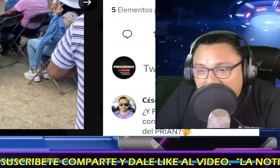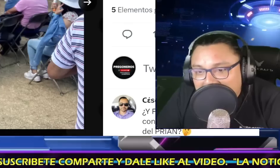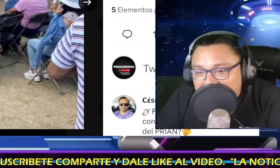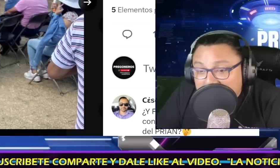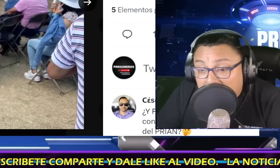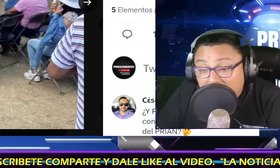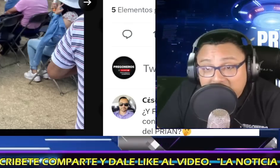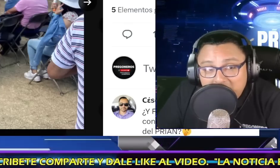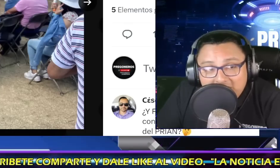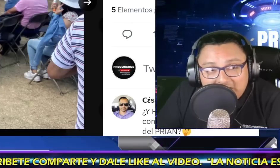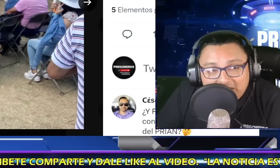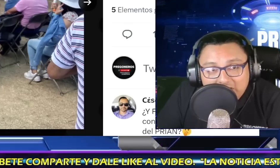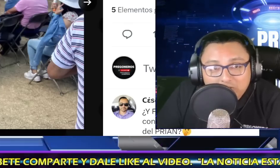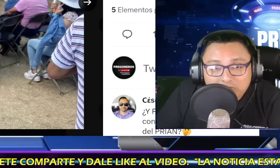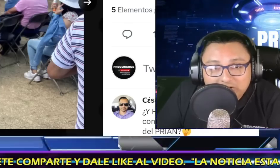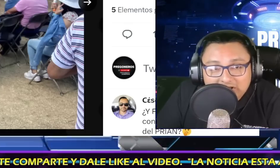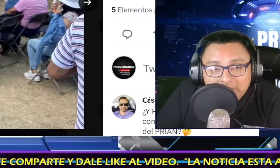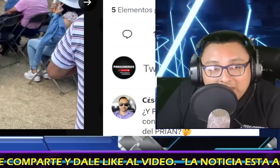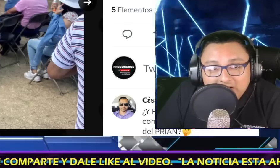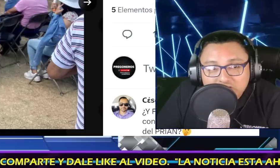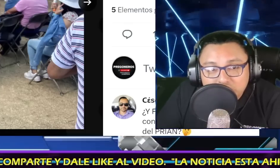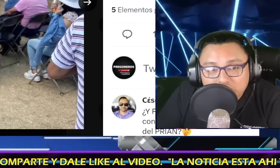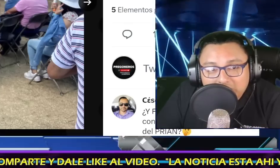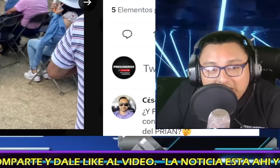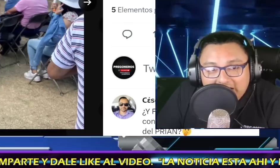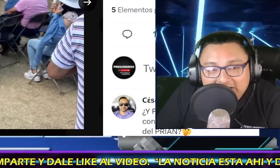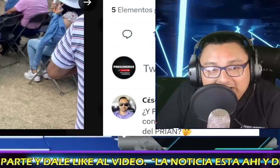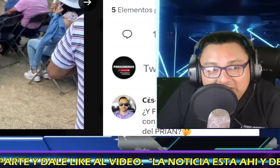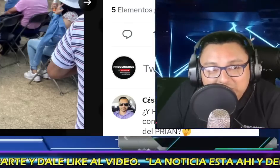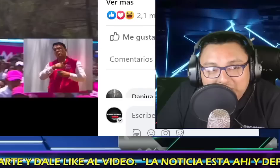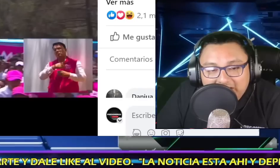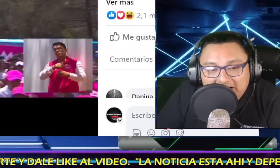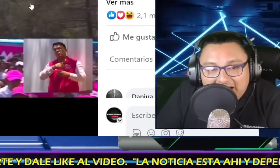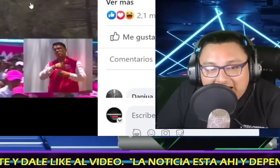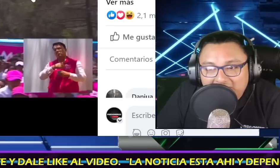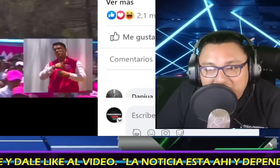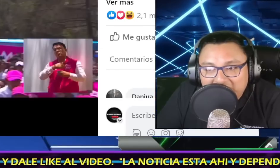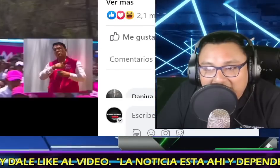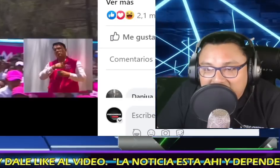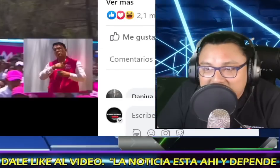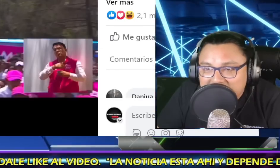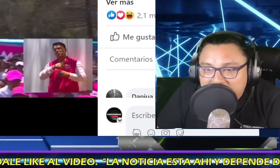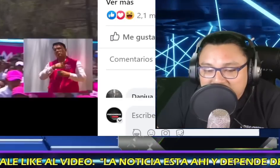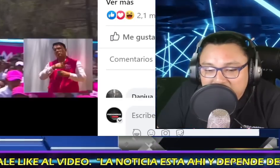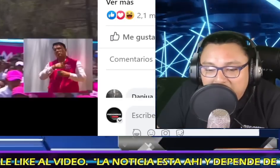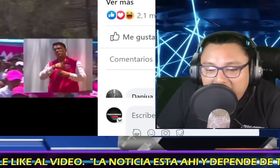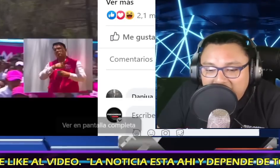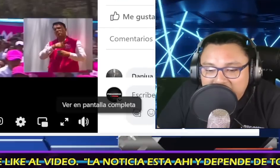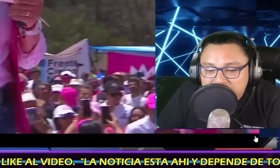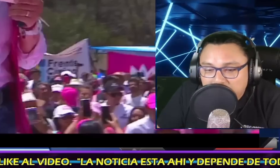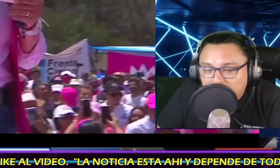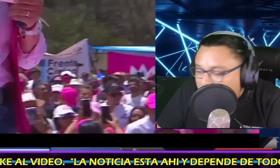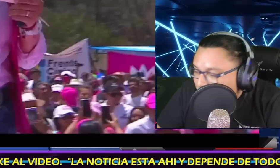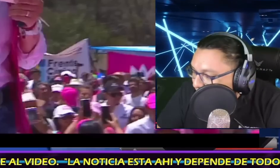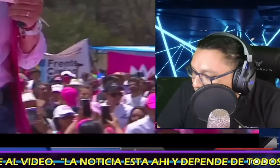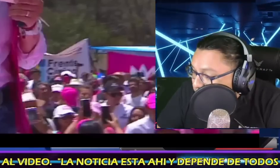Margarita Zavala termina de hundir su candidatura ahí lo tienen así se presentó vean